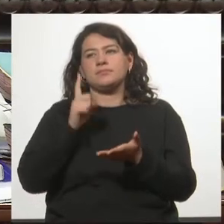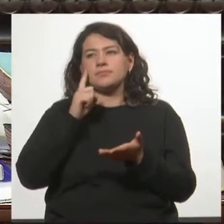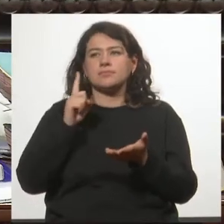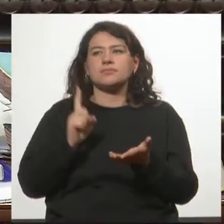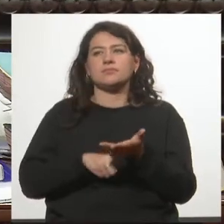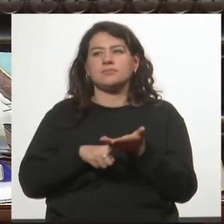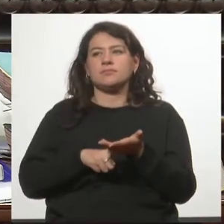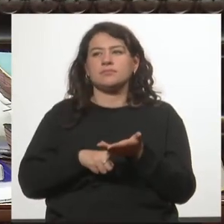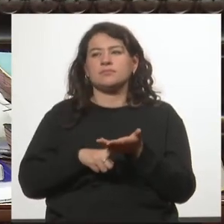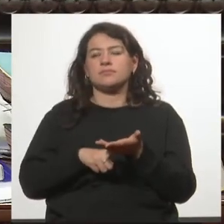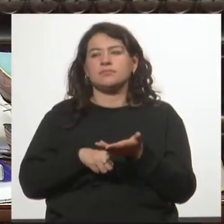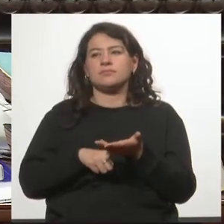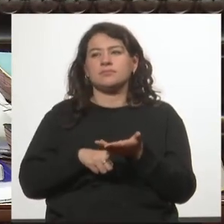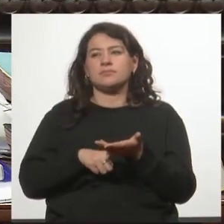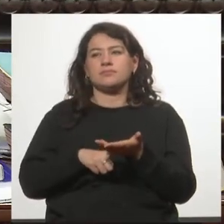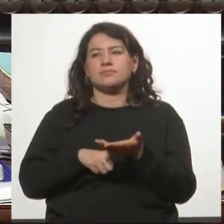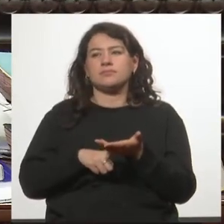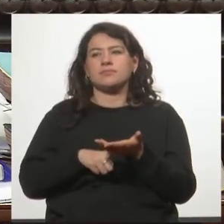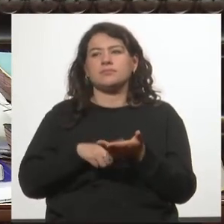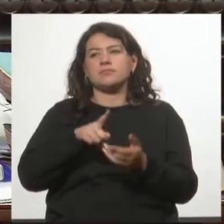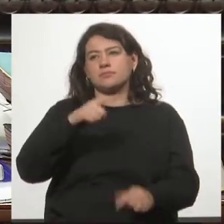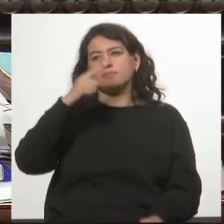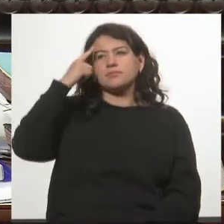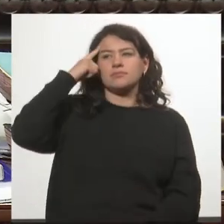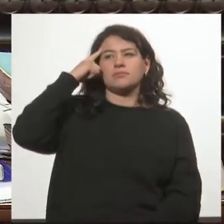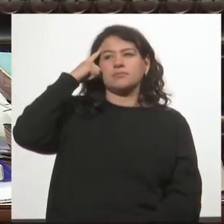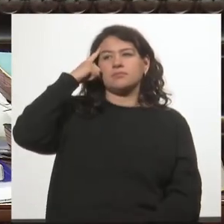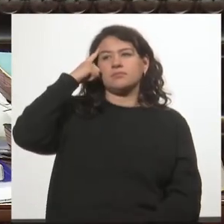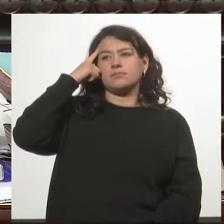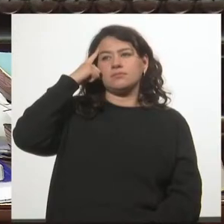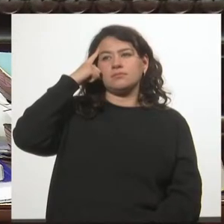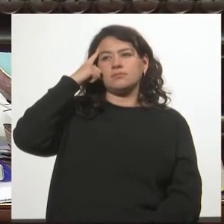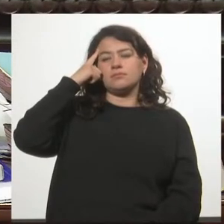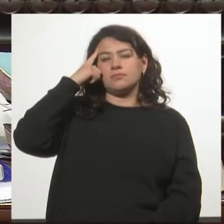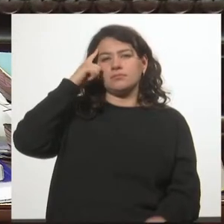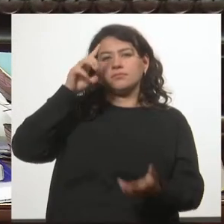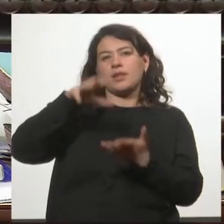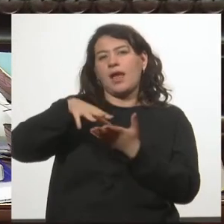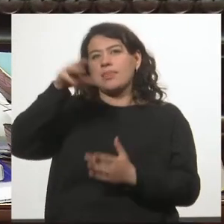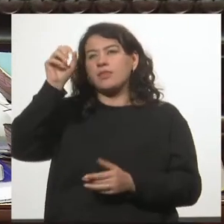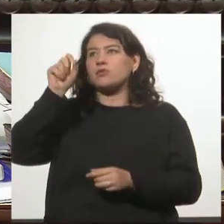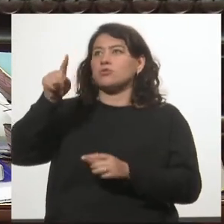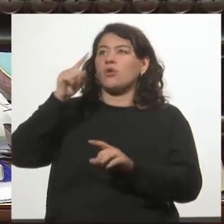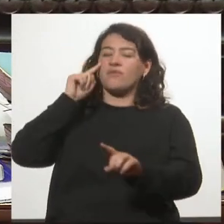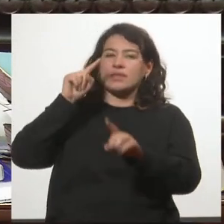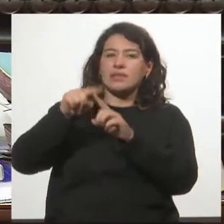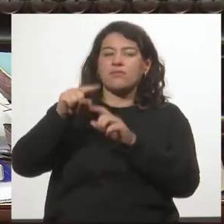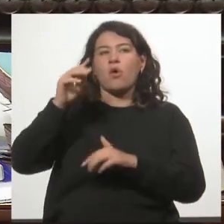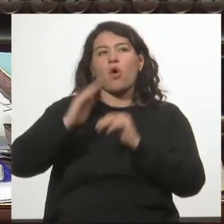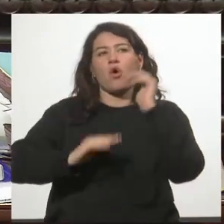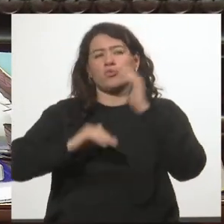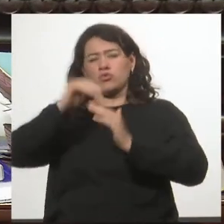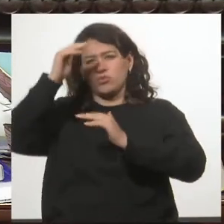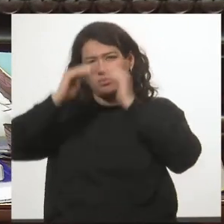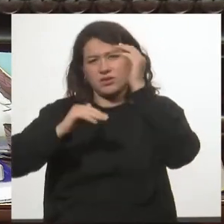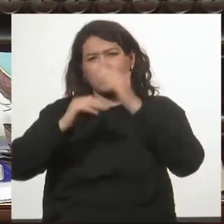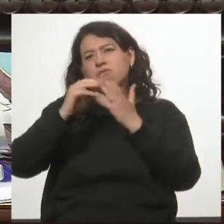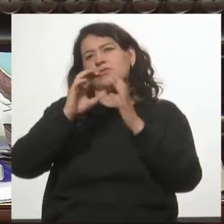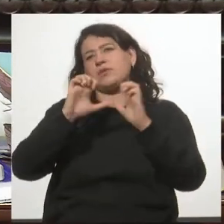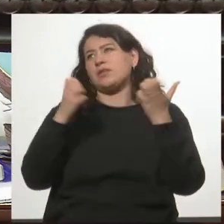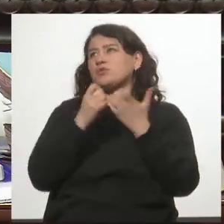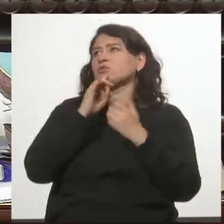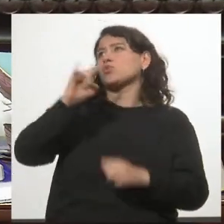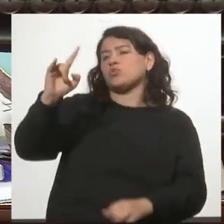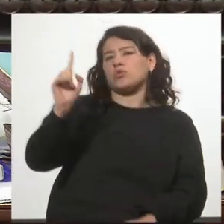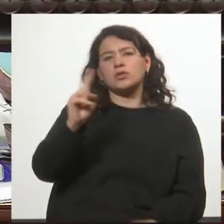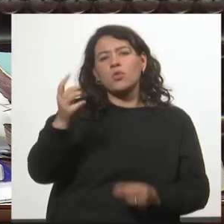el giro con el cual fue pensado el ante el el construir un estadio y cuál